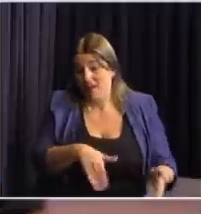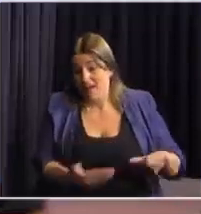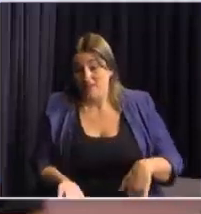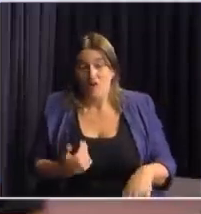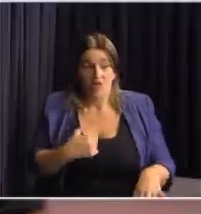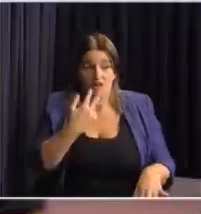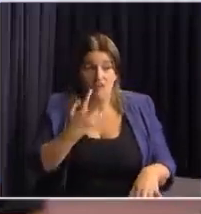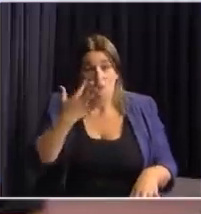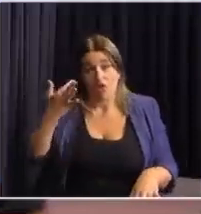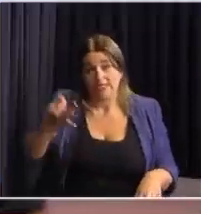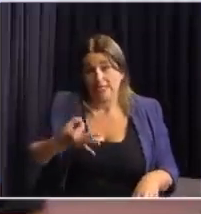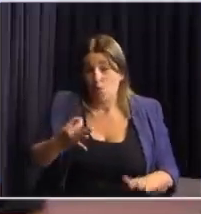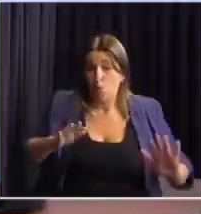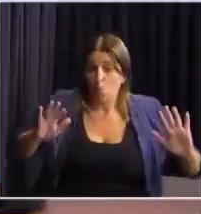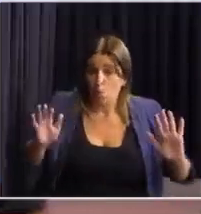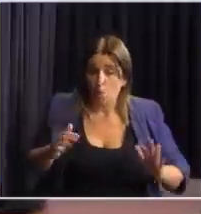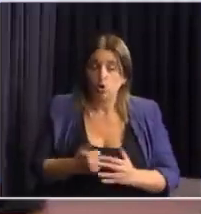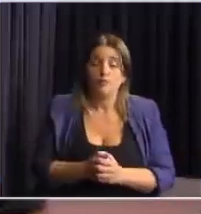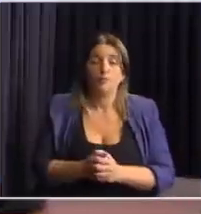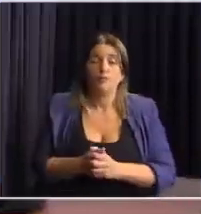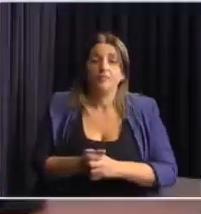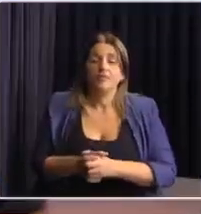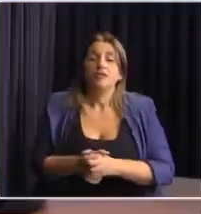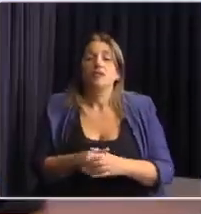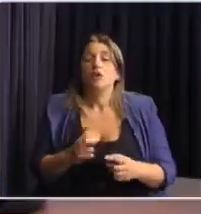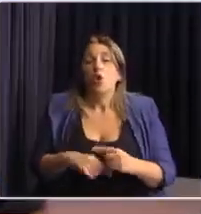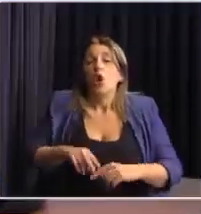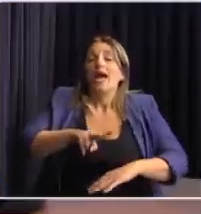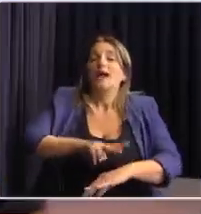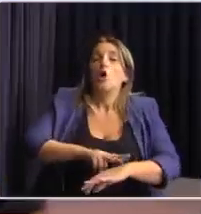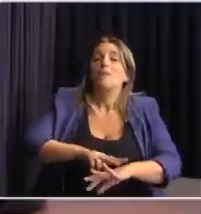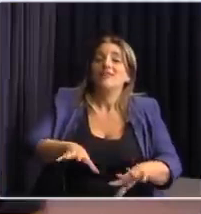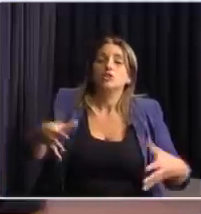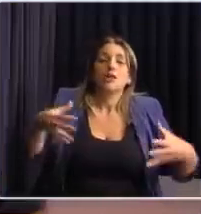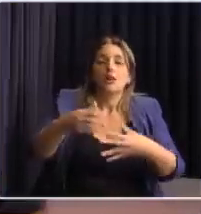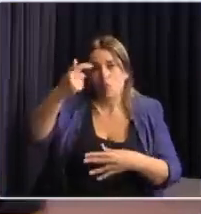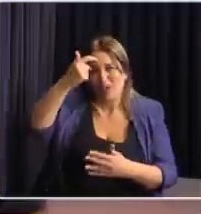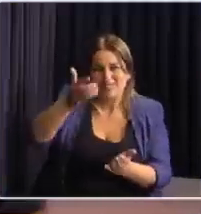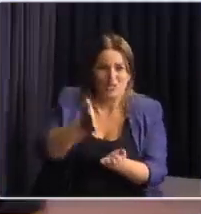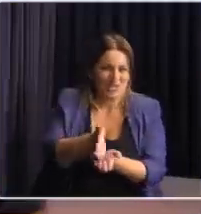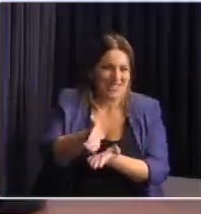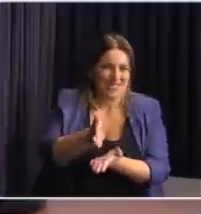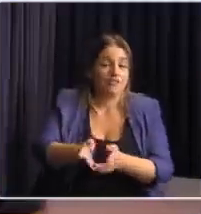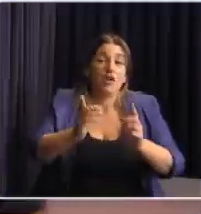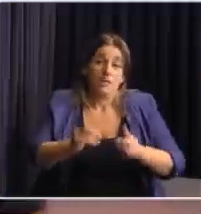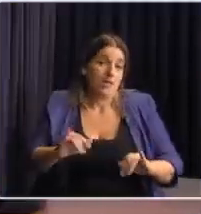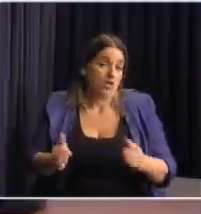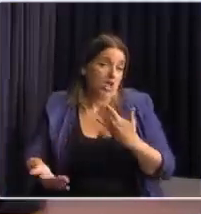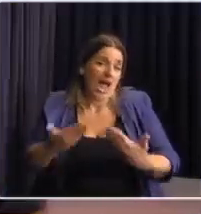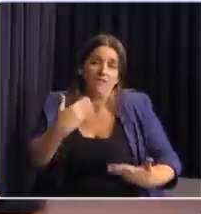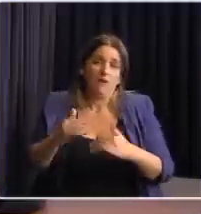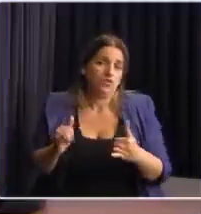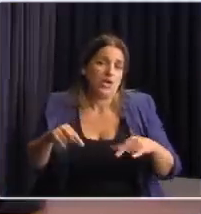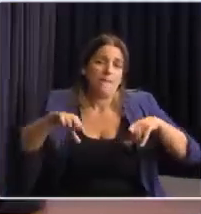vemos como seguro, como razonable, como alineado con las recomendaciones del GACH y con lo que hemos conversado